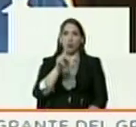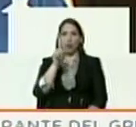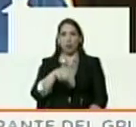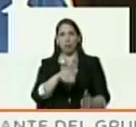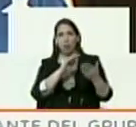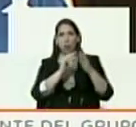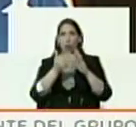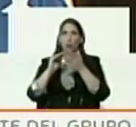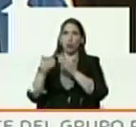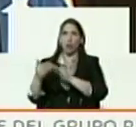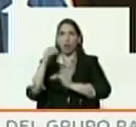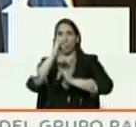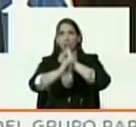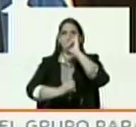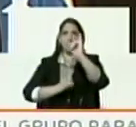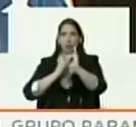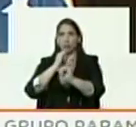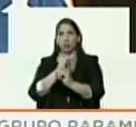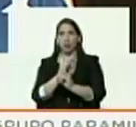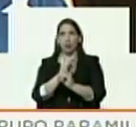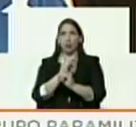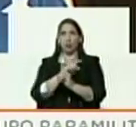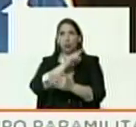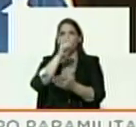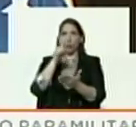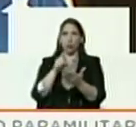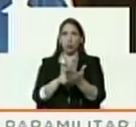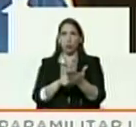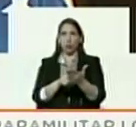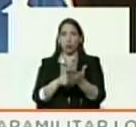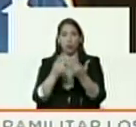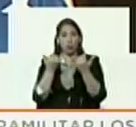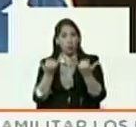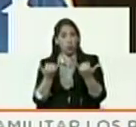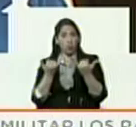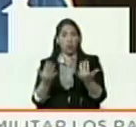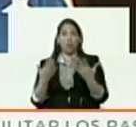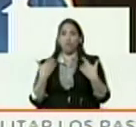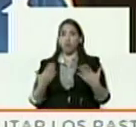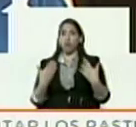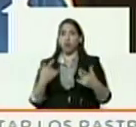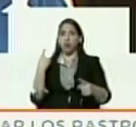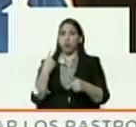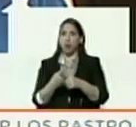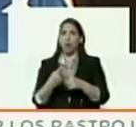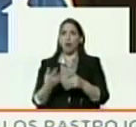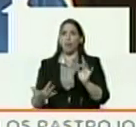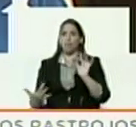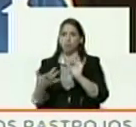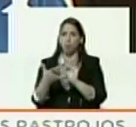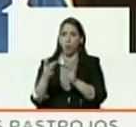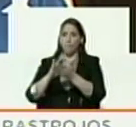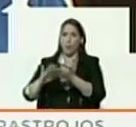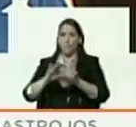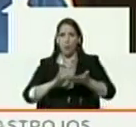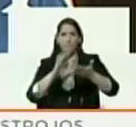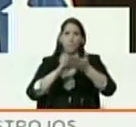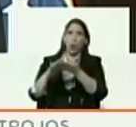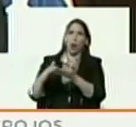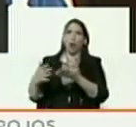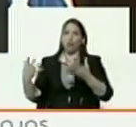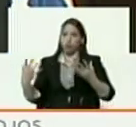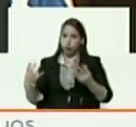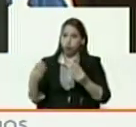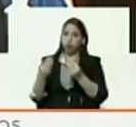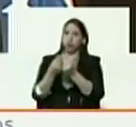comunidad internacional en general. Es momento de reconciliación, es momento de